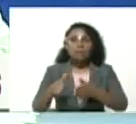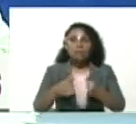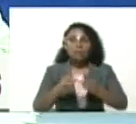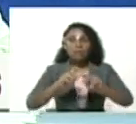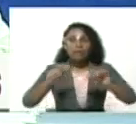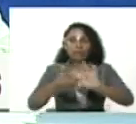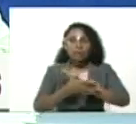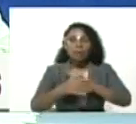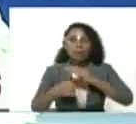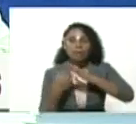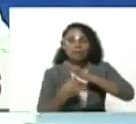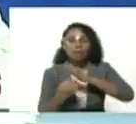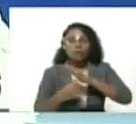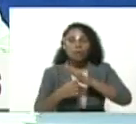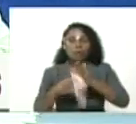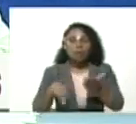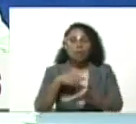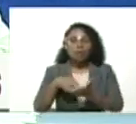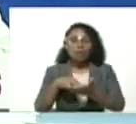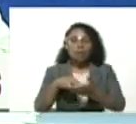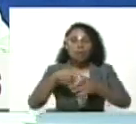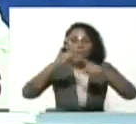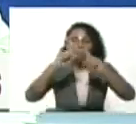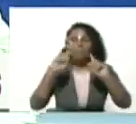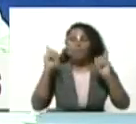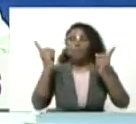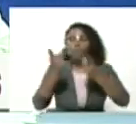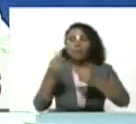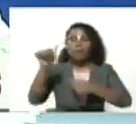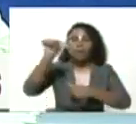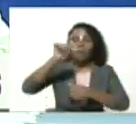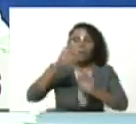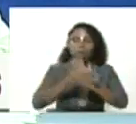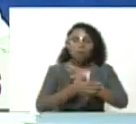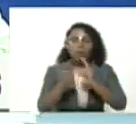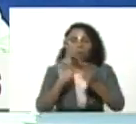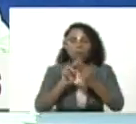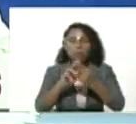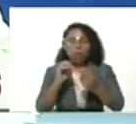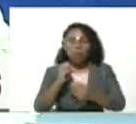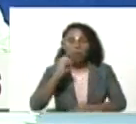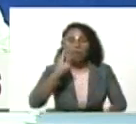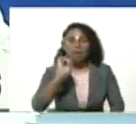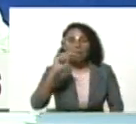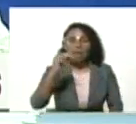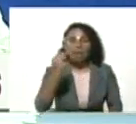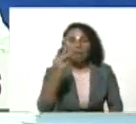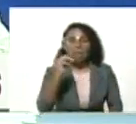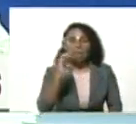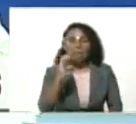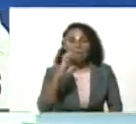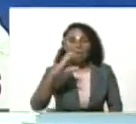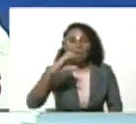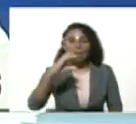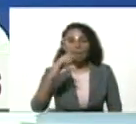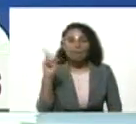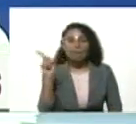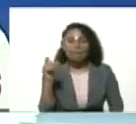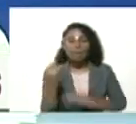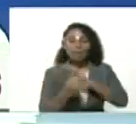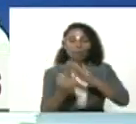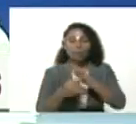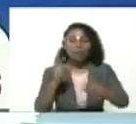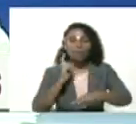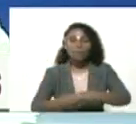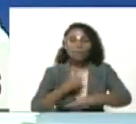del Instituto Nacional de Meteorología e Hidrología, mejor conocido como INAMEP, el Instituto del Tiempo,